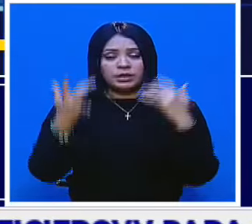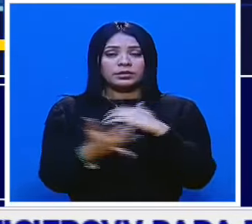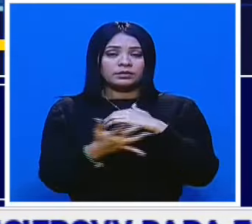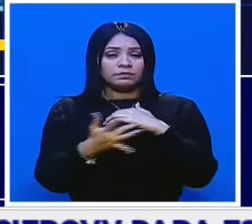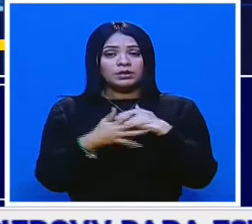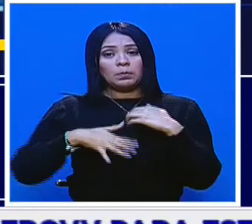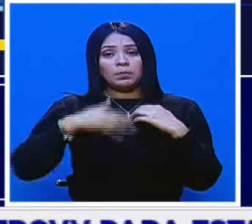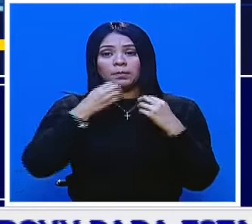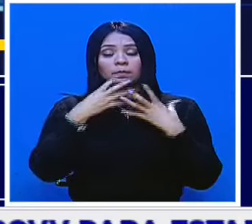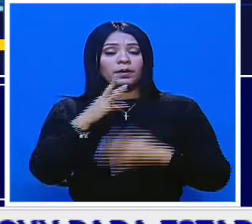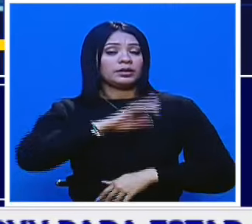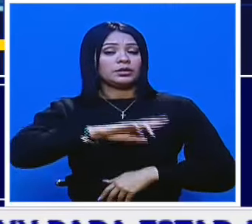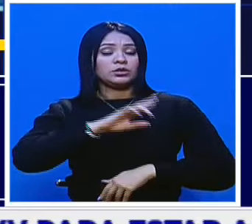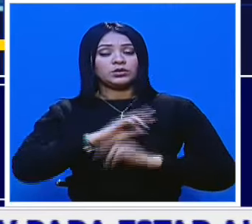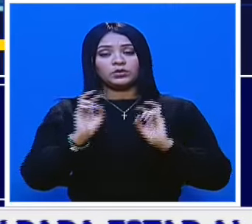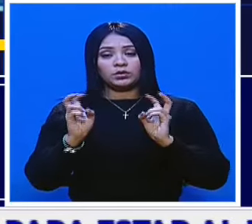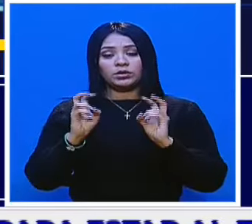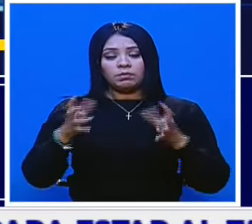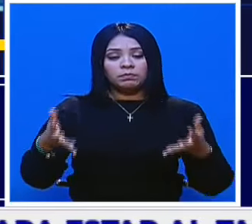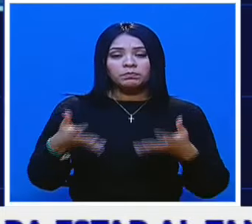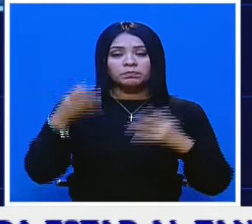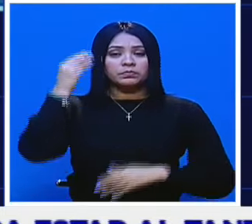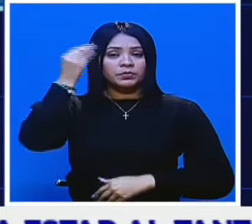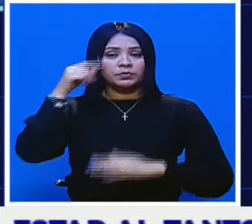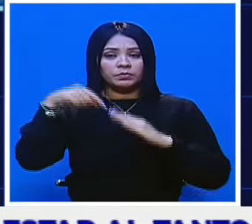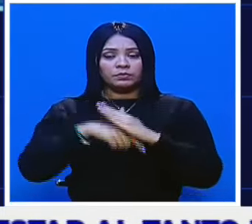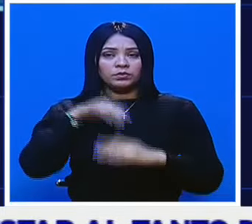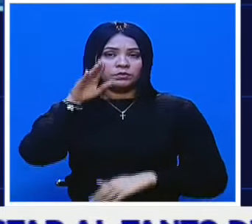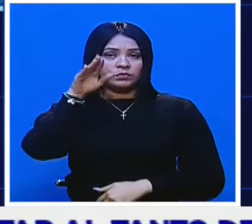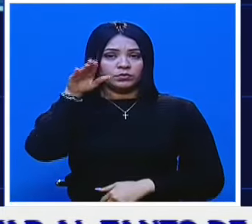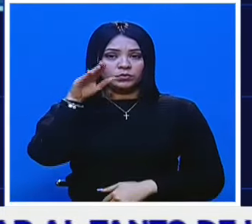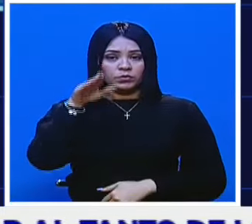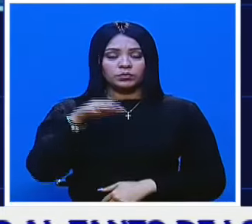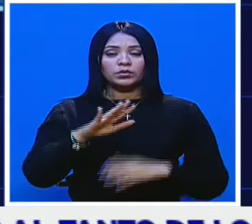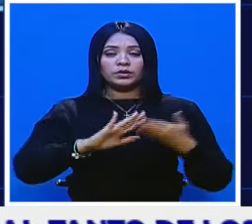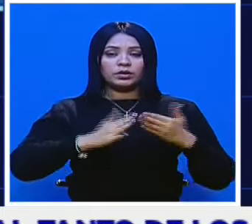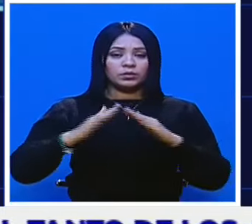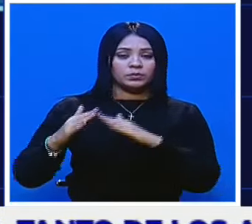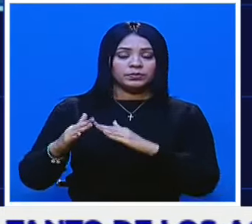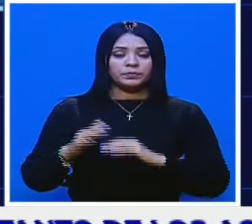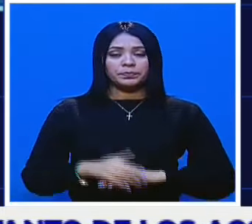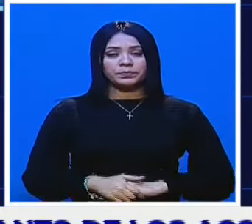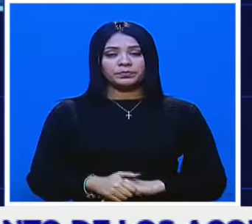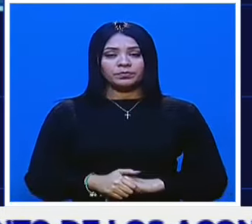contextos religiosos y estimular reflexiones sobre el futuro de la comunidad pastoral.